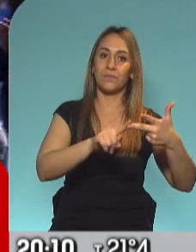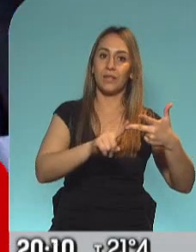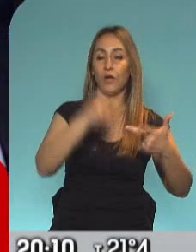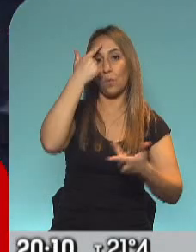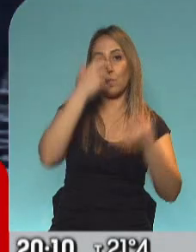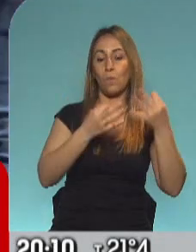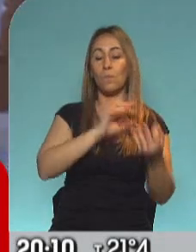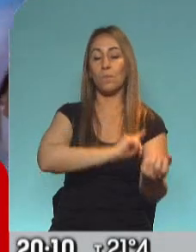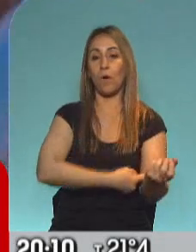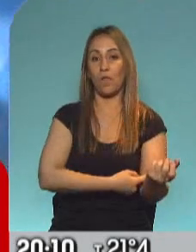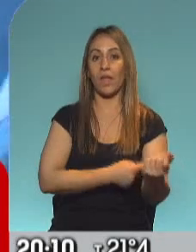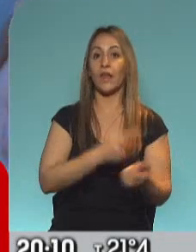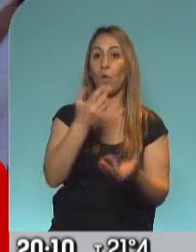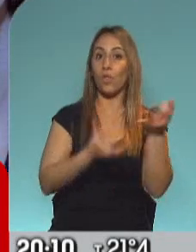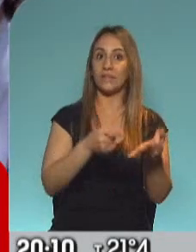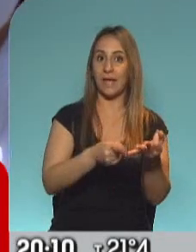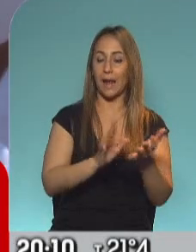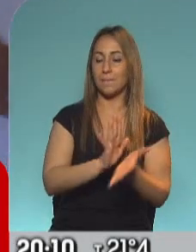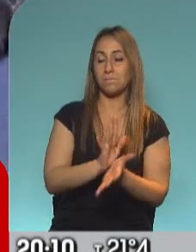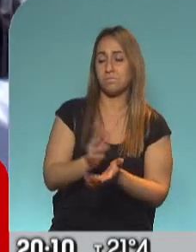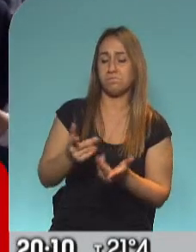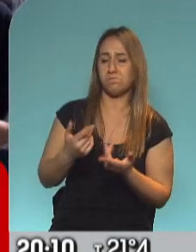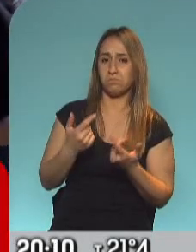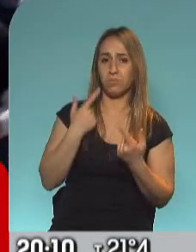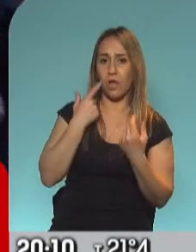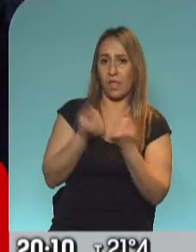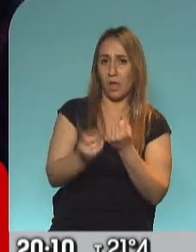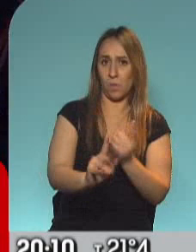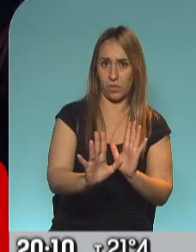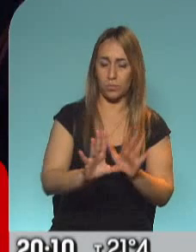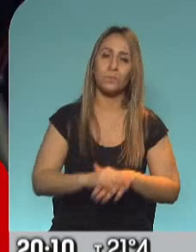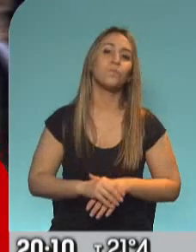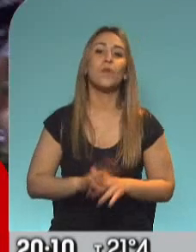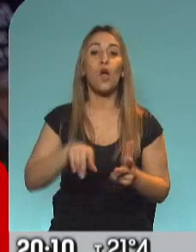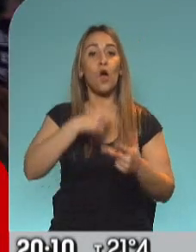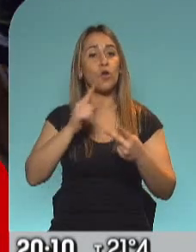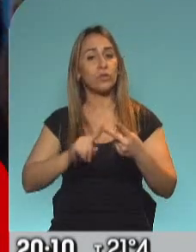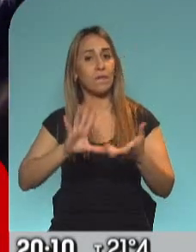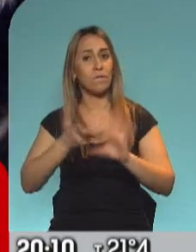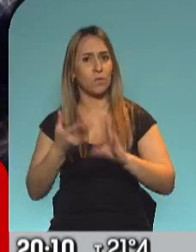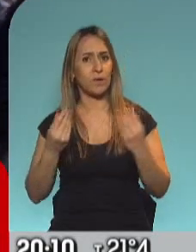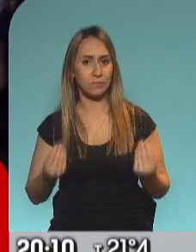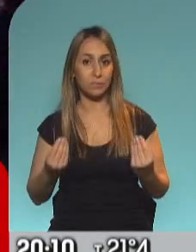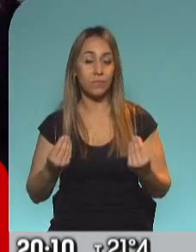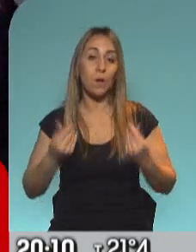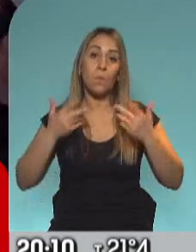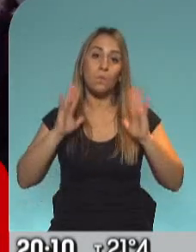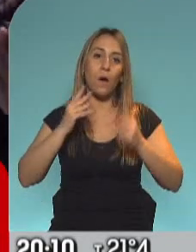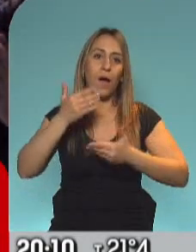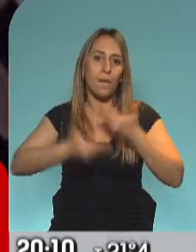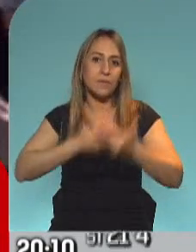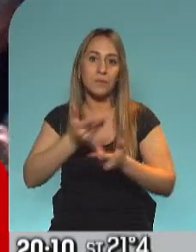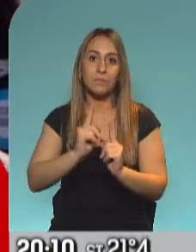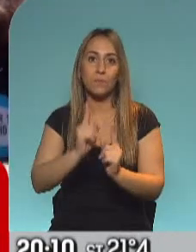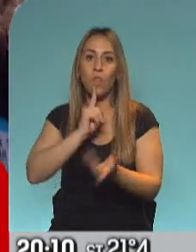Poder Judicial. Esto por un lado. La otra cuestión tiene que ver básicamente con la posibilidad de avanzar con esta